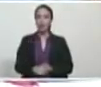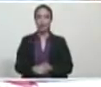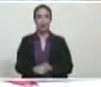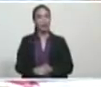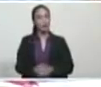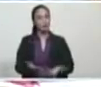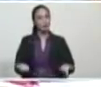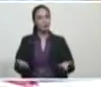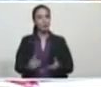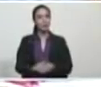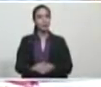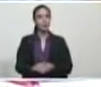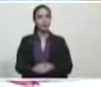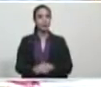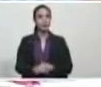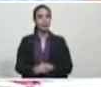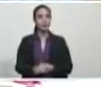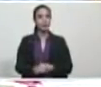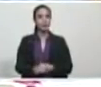está...